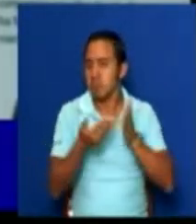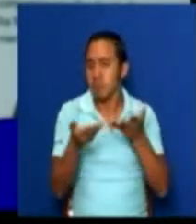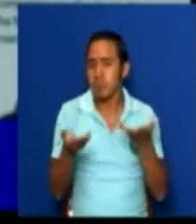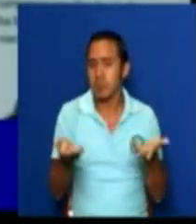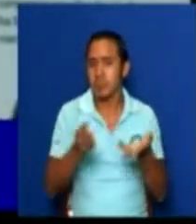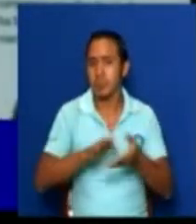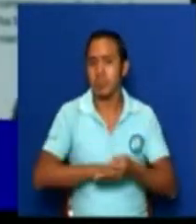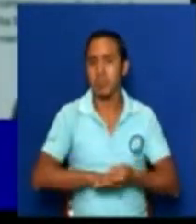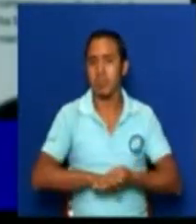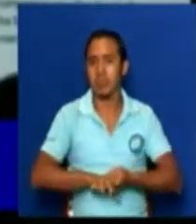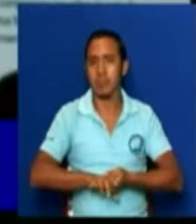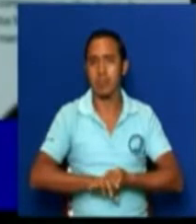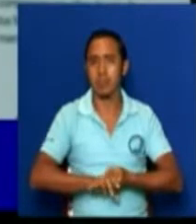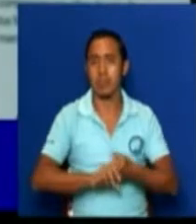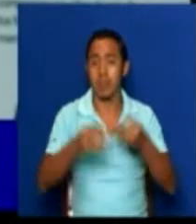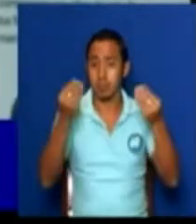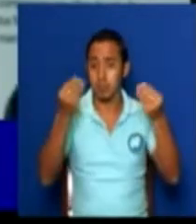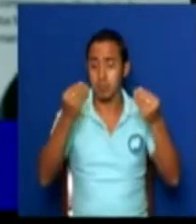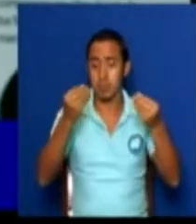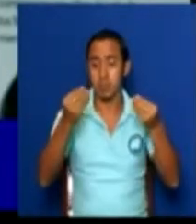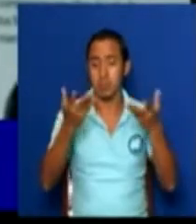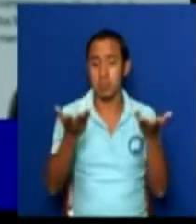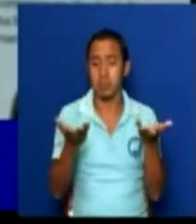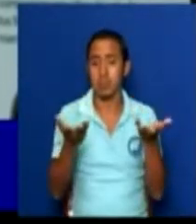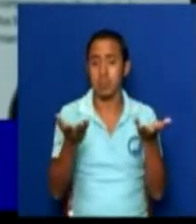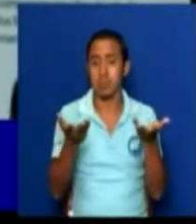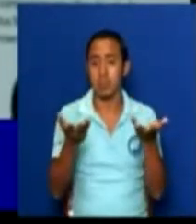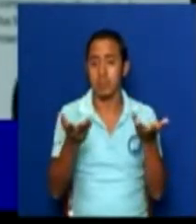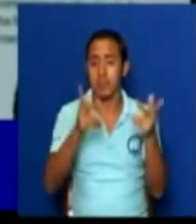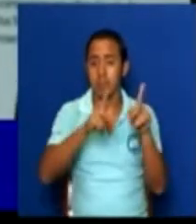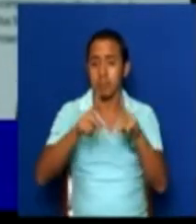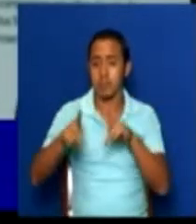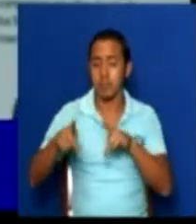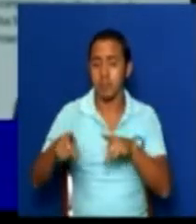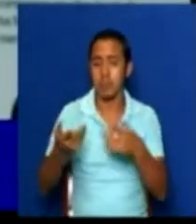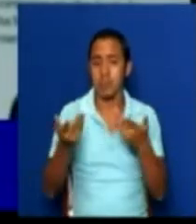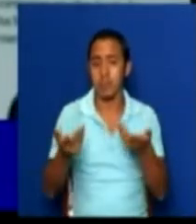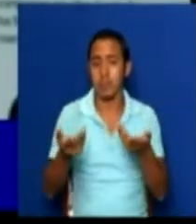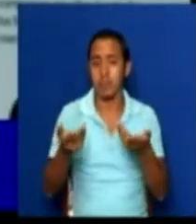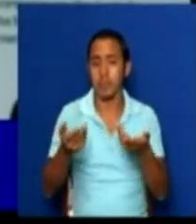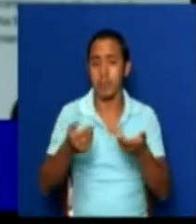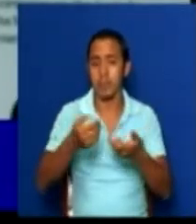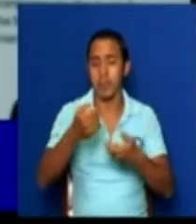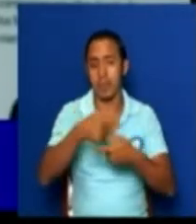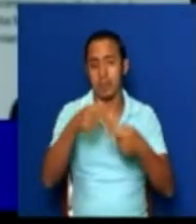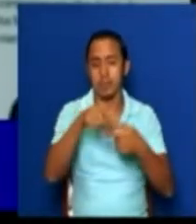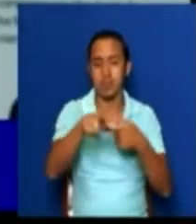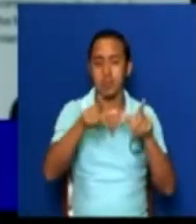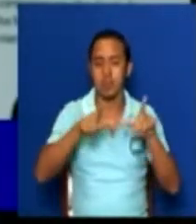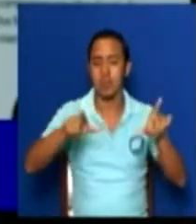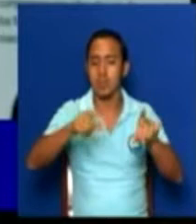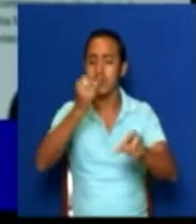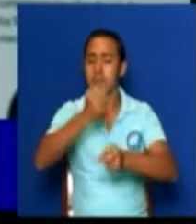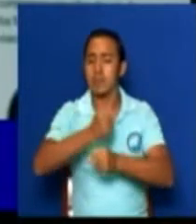Que en muchos casos las personas ocupan puestos de trabajo